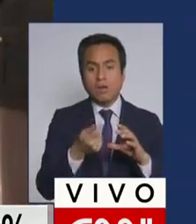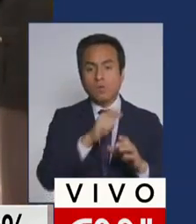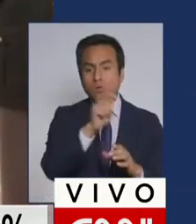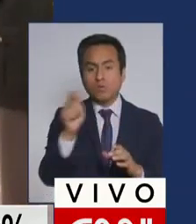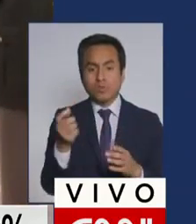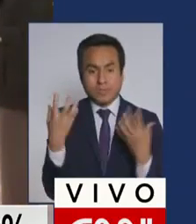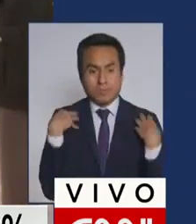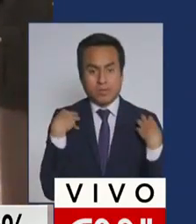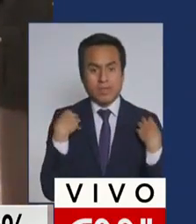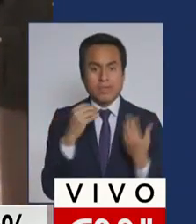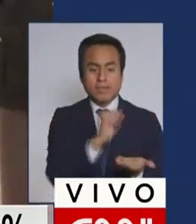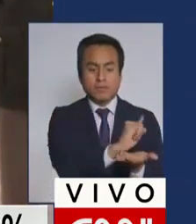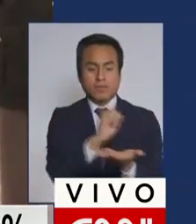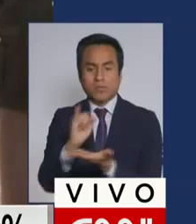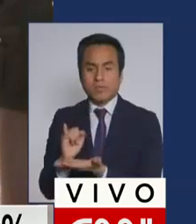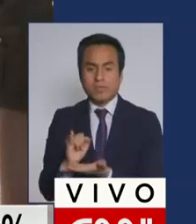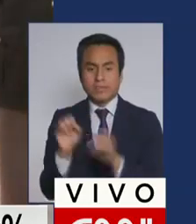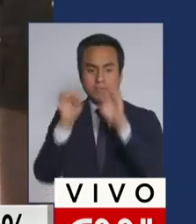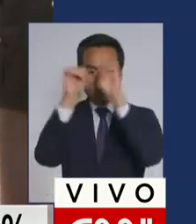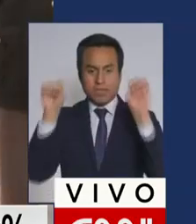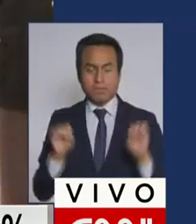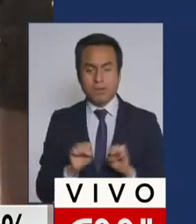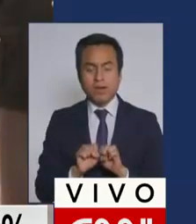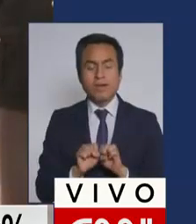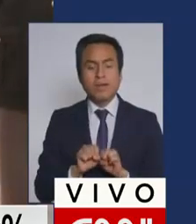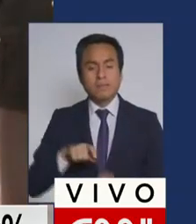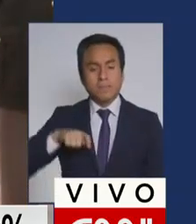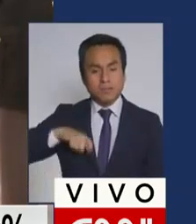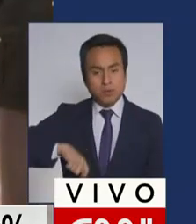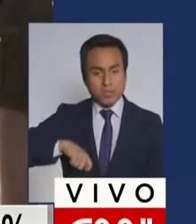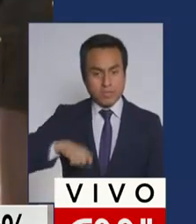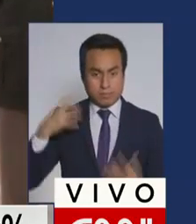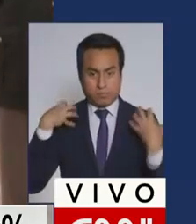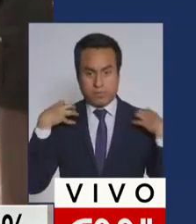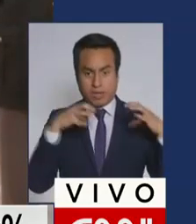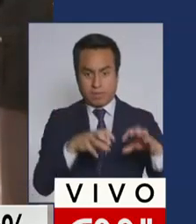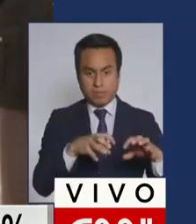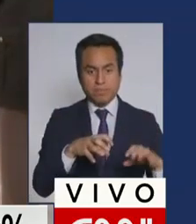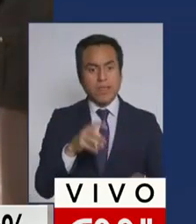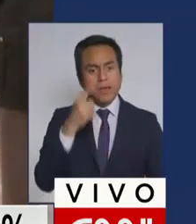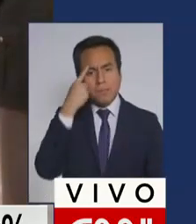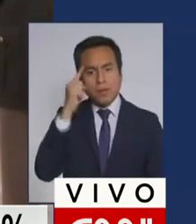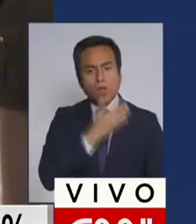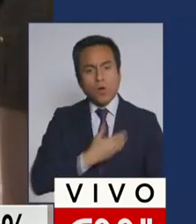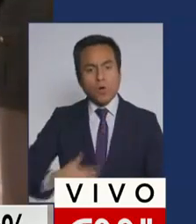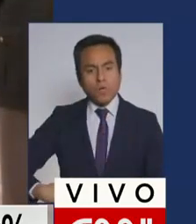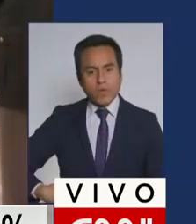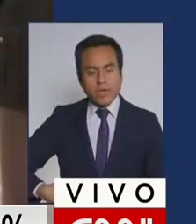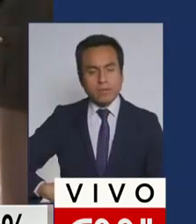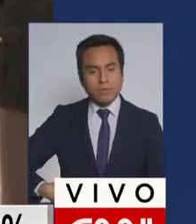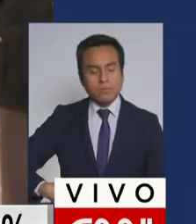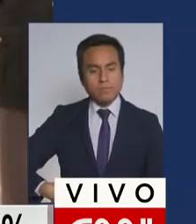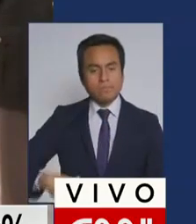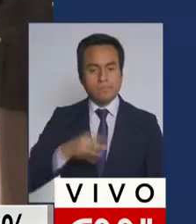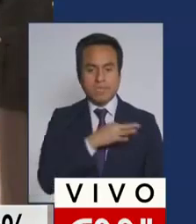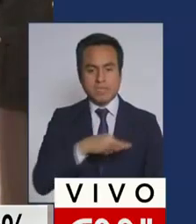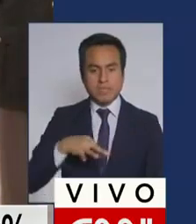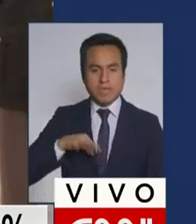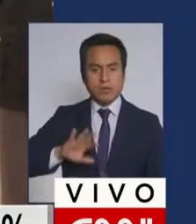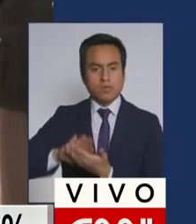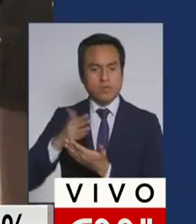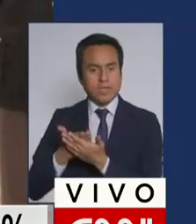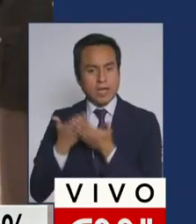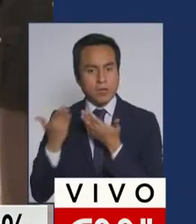las instituciones de nuestro sistema previsional, el gobierno, a través de los ministerios de